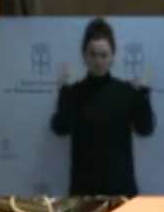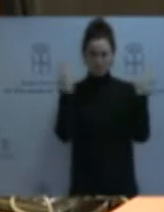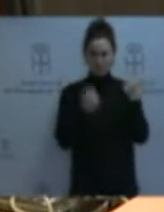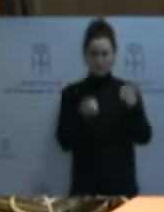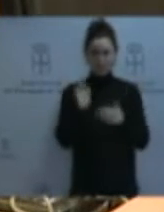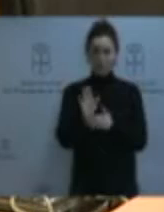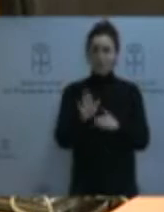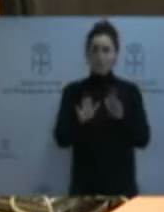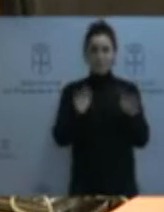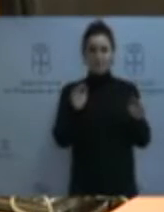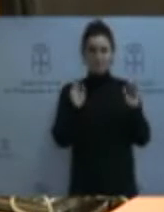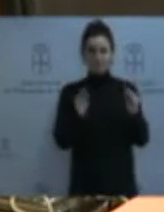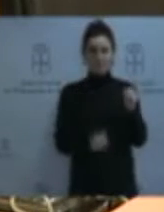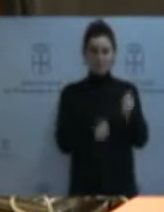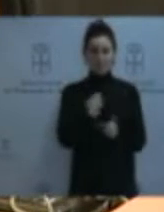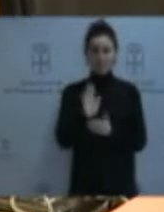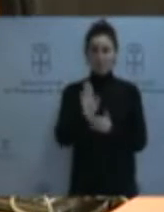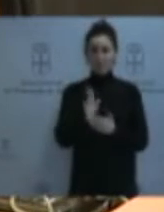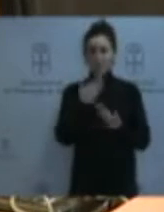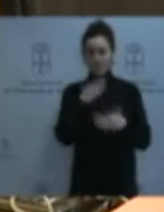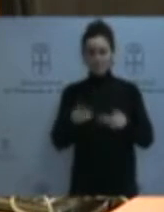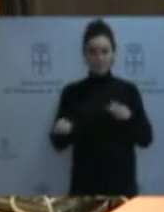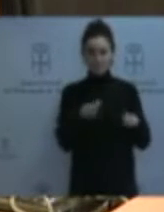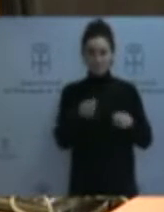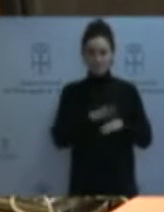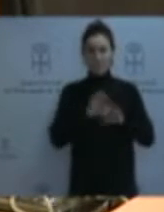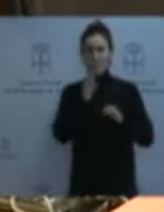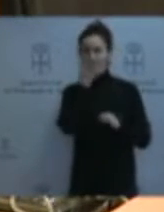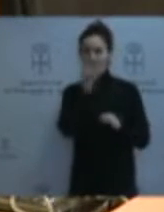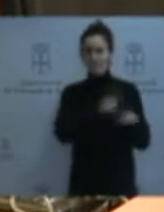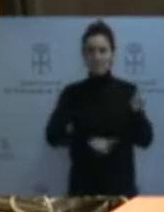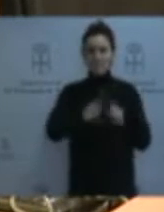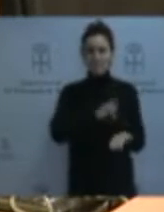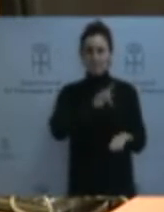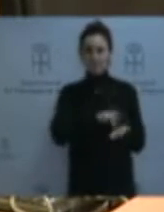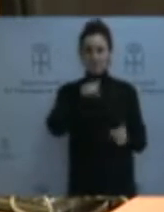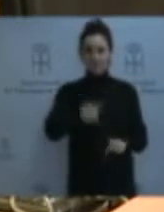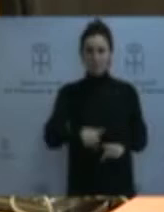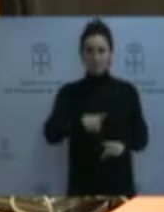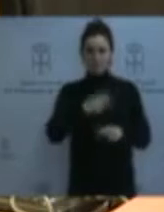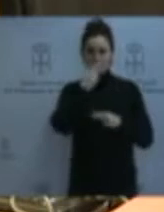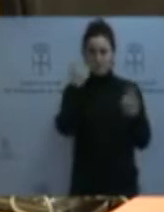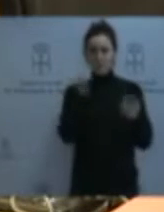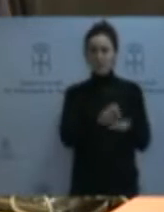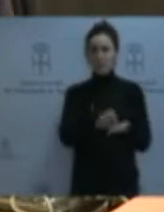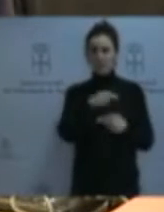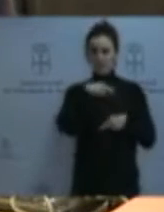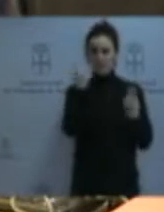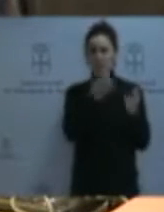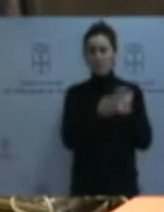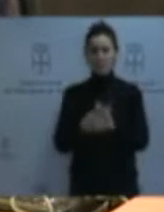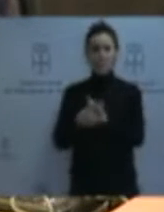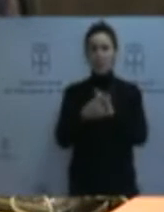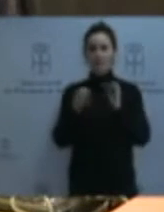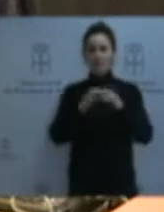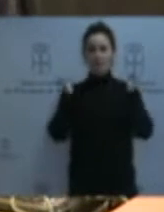demanda de convocatoria de mesas de negociación para abordar los serios problemas que tienen nuestras administraciones públicas, nuestros servicios públicos, pasamos a un acuerdo limitado, eso